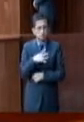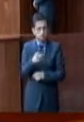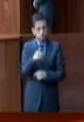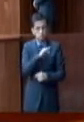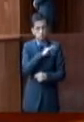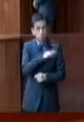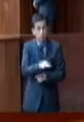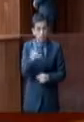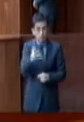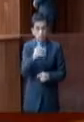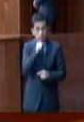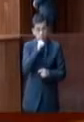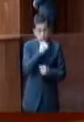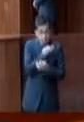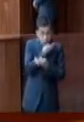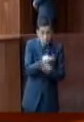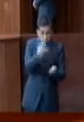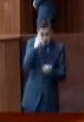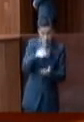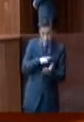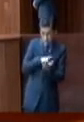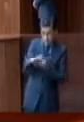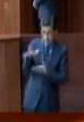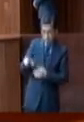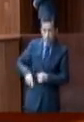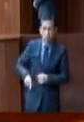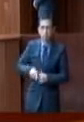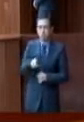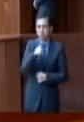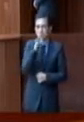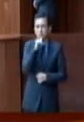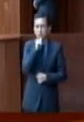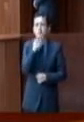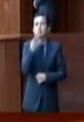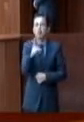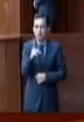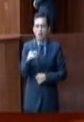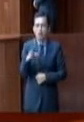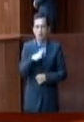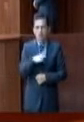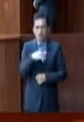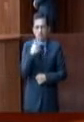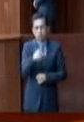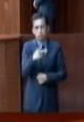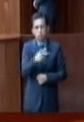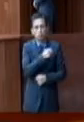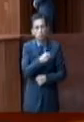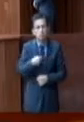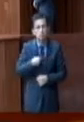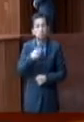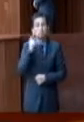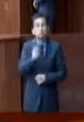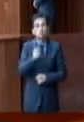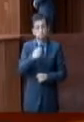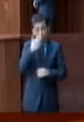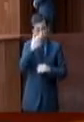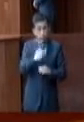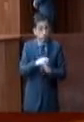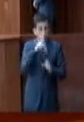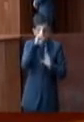hacer propaganda gubernamental si tienen y están llamados a respetar los